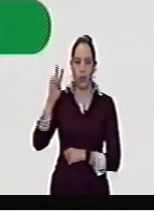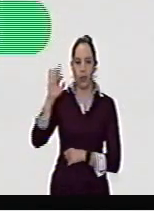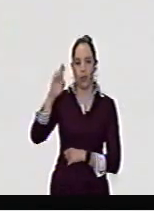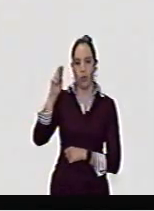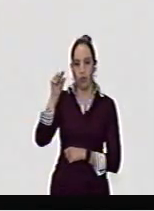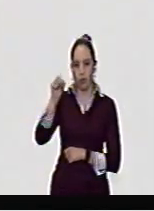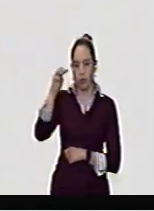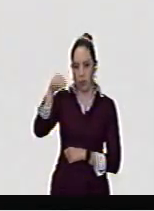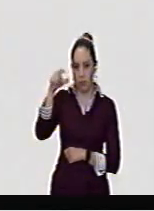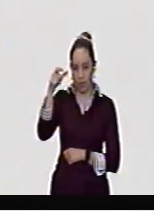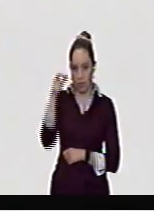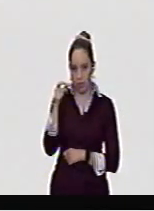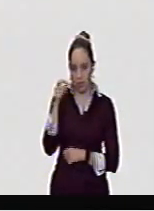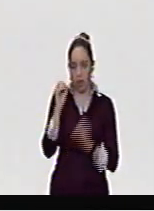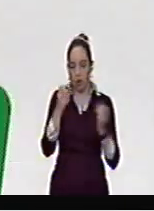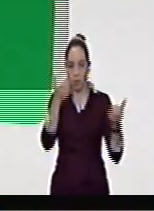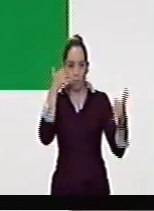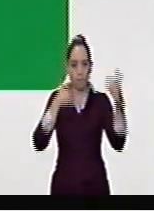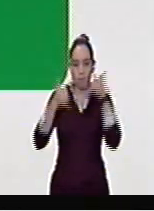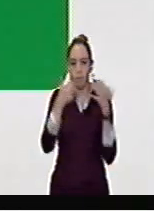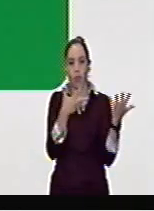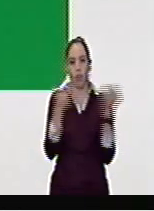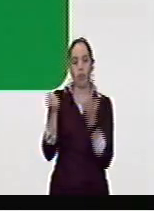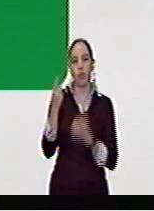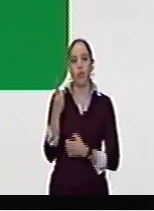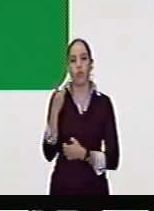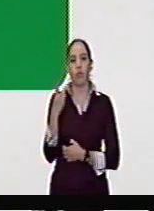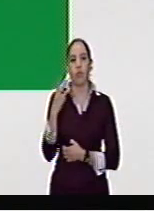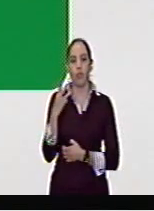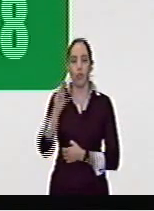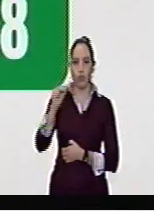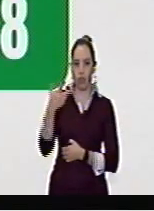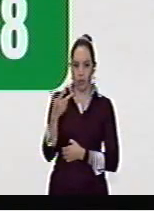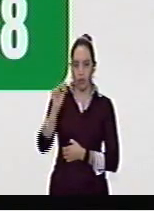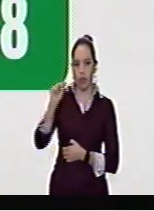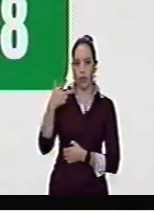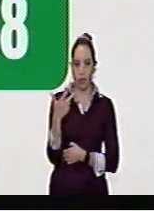slpcoronavirus.mx o marca a la línea COVID-19